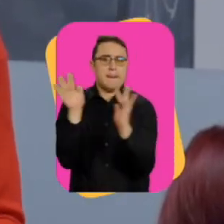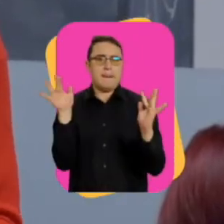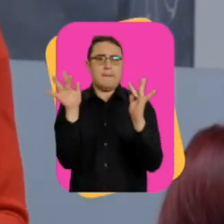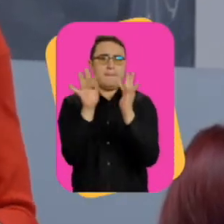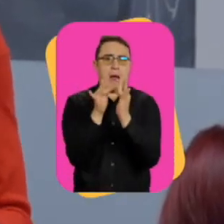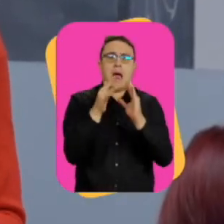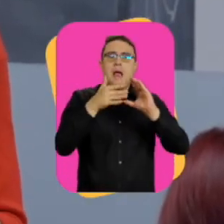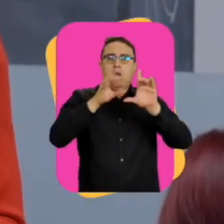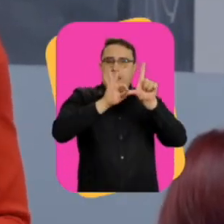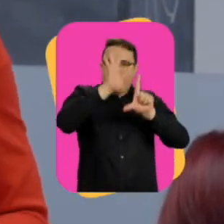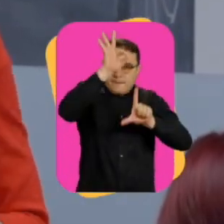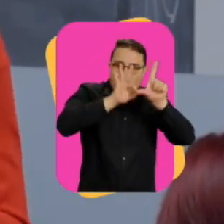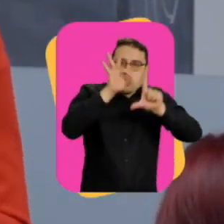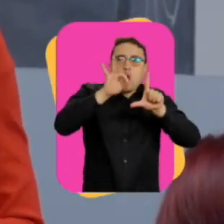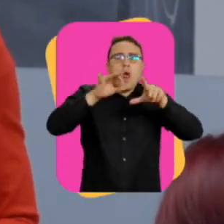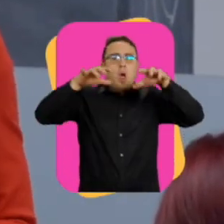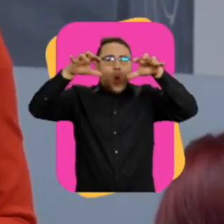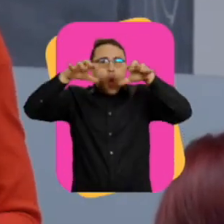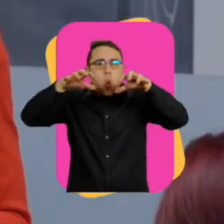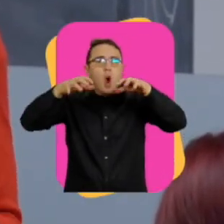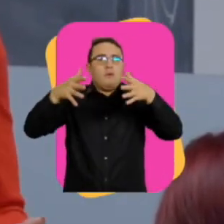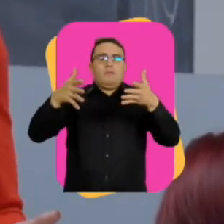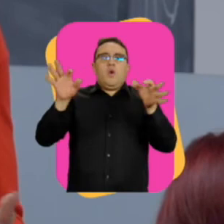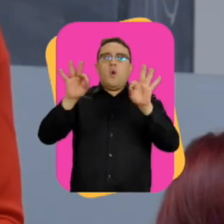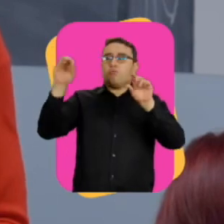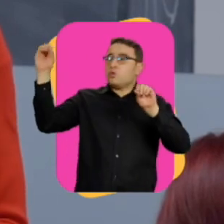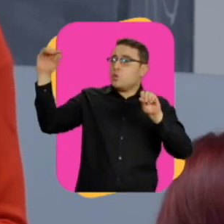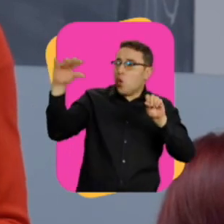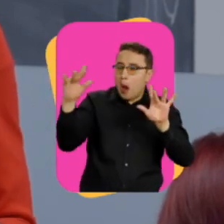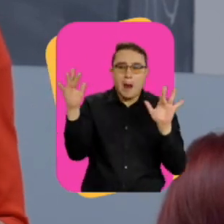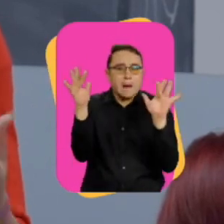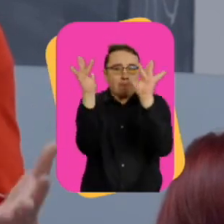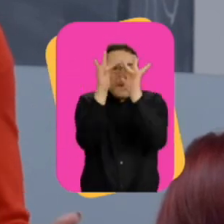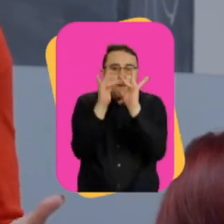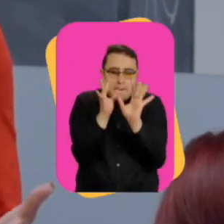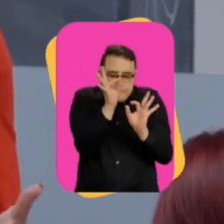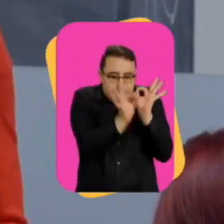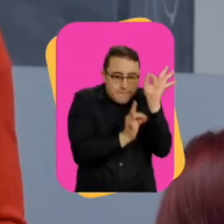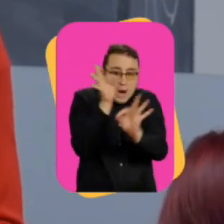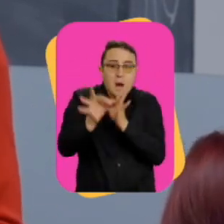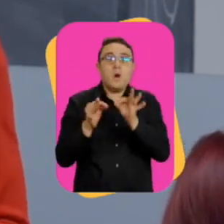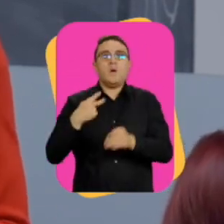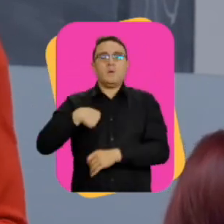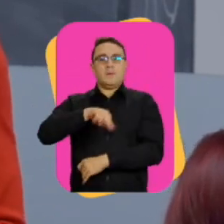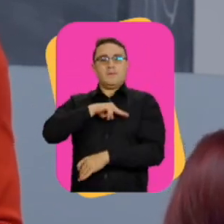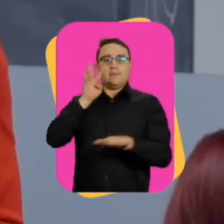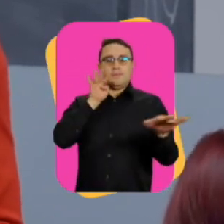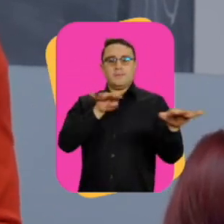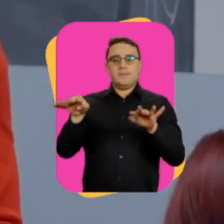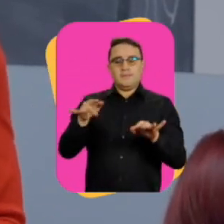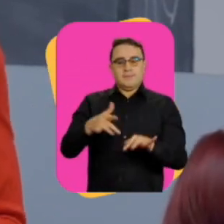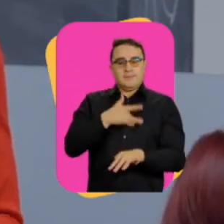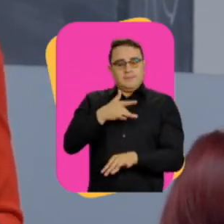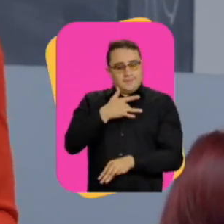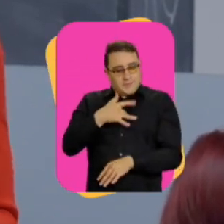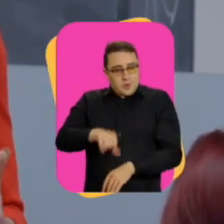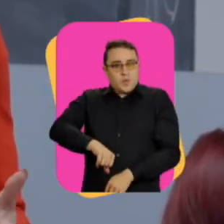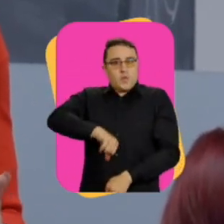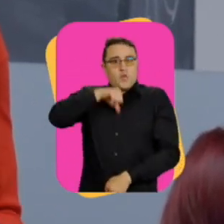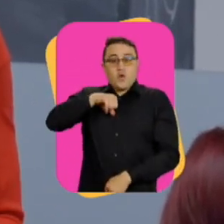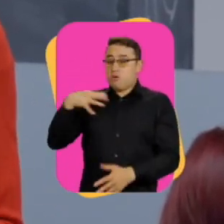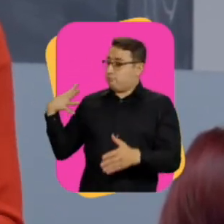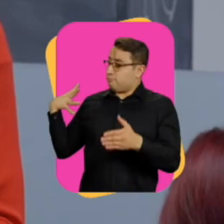de temperatura, de humedad y de luminosidad. Así que para nosotros es de verdad un gran orgullo tener este archivo hoy